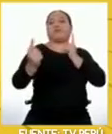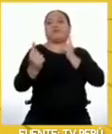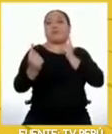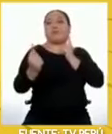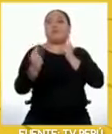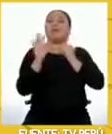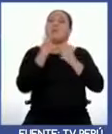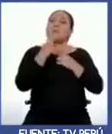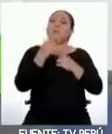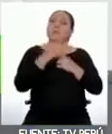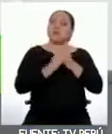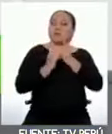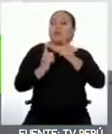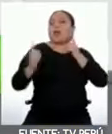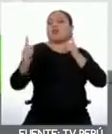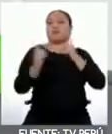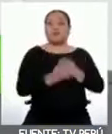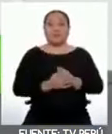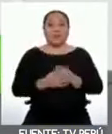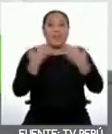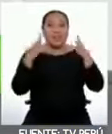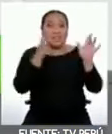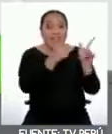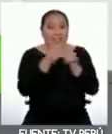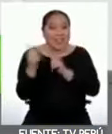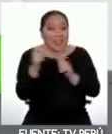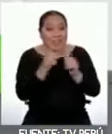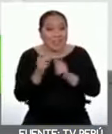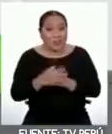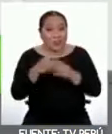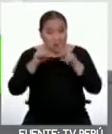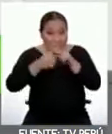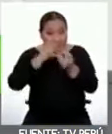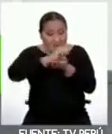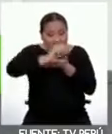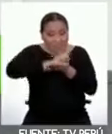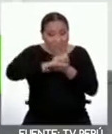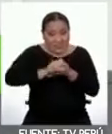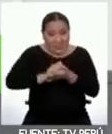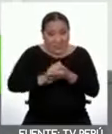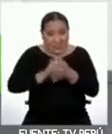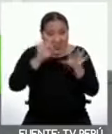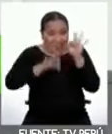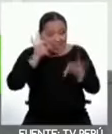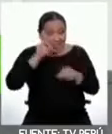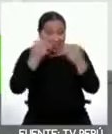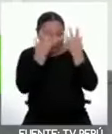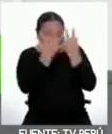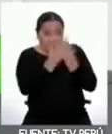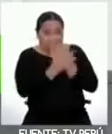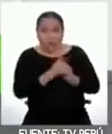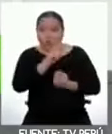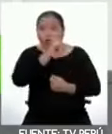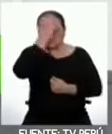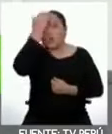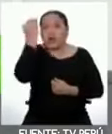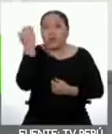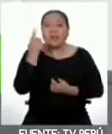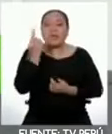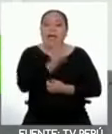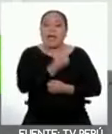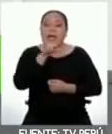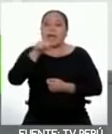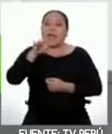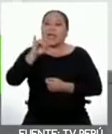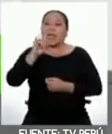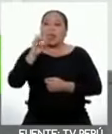al menos un par de metros. ¿Están listos y listas para poner manos a la obra? Es necesario no olvidarse que todo guión tiene